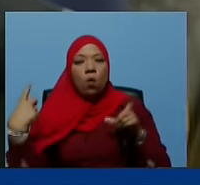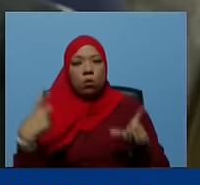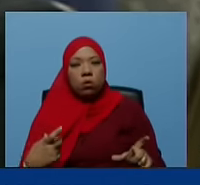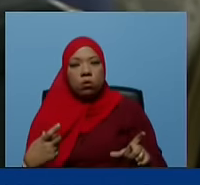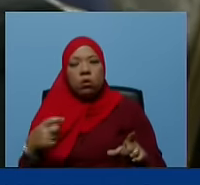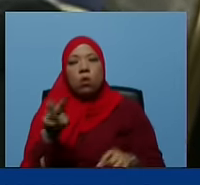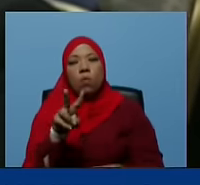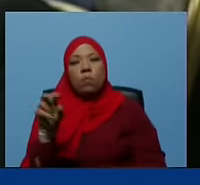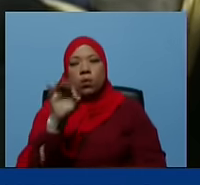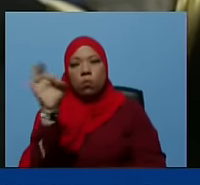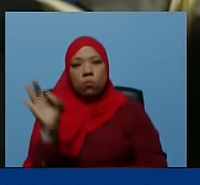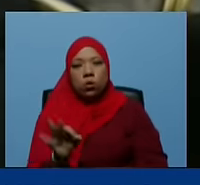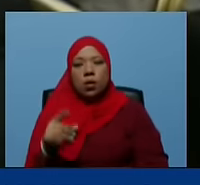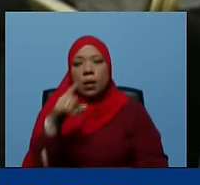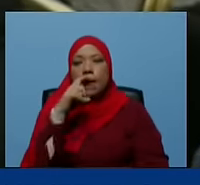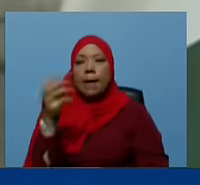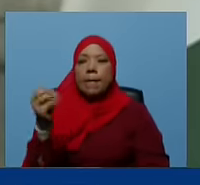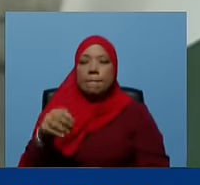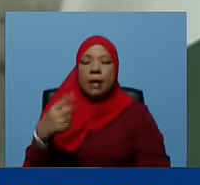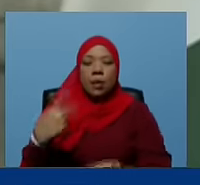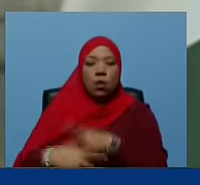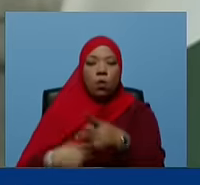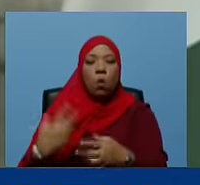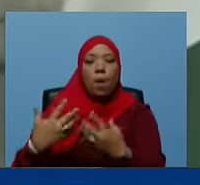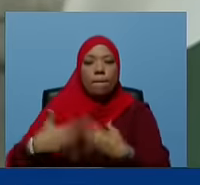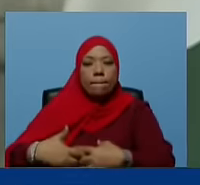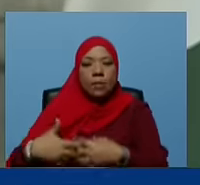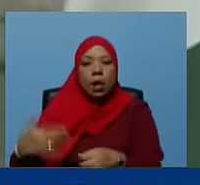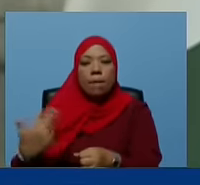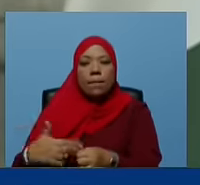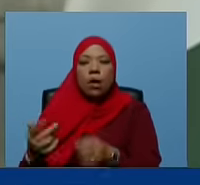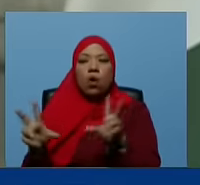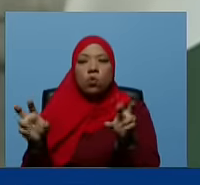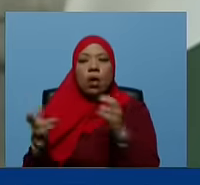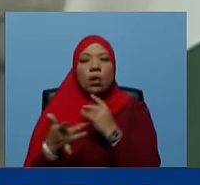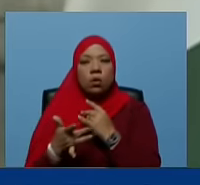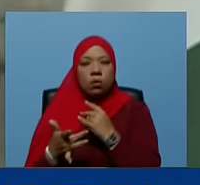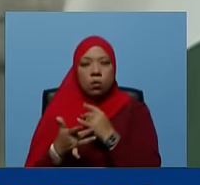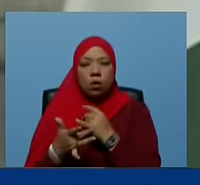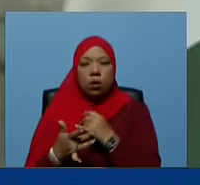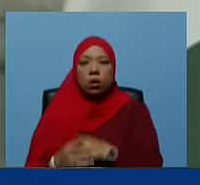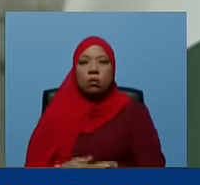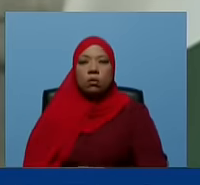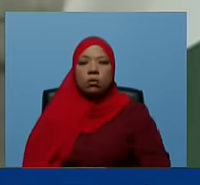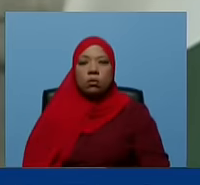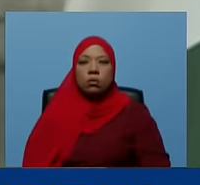un 20% más de reservas petroleras con las nuevas tecnologías que hay.